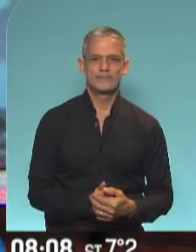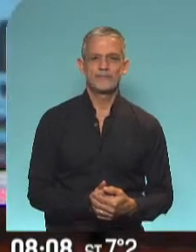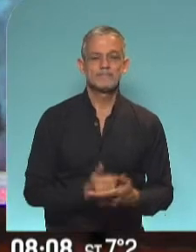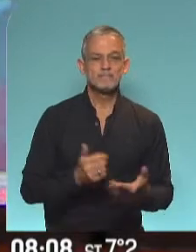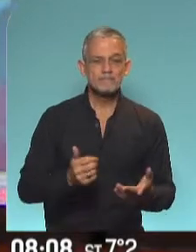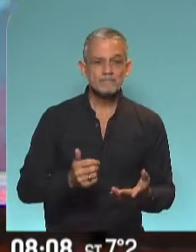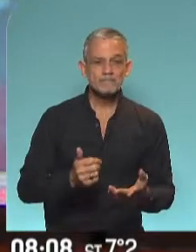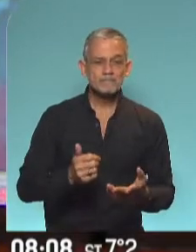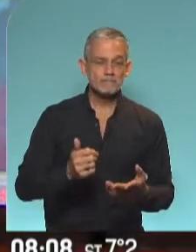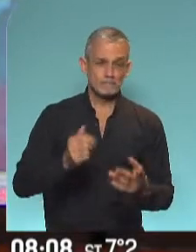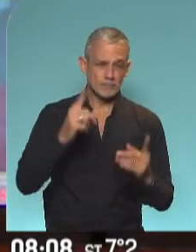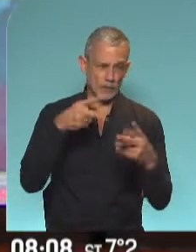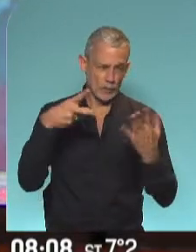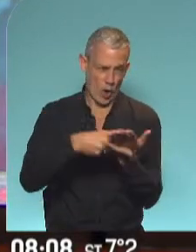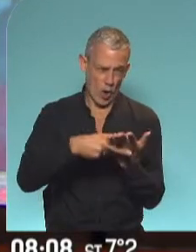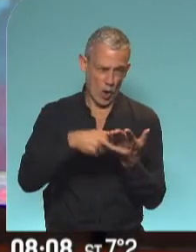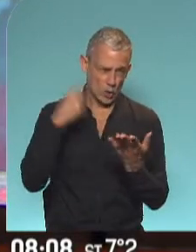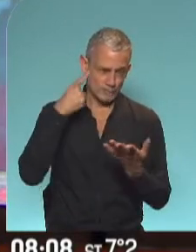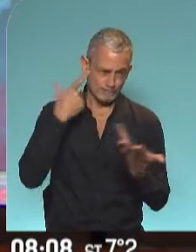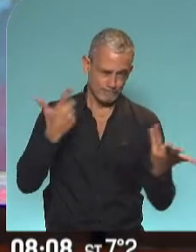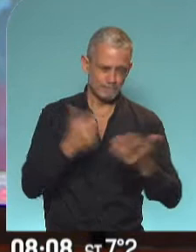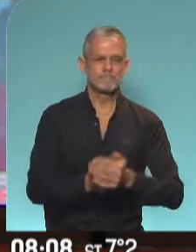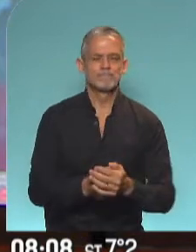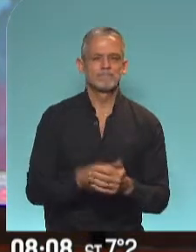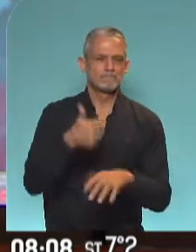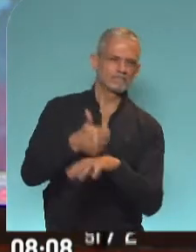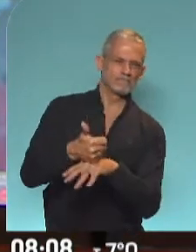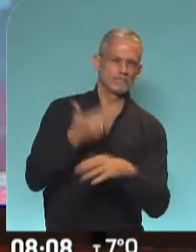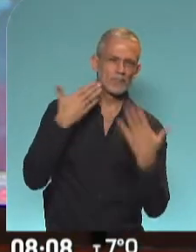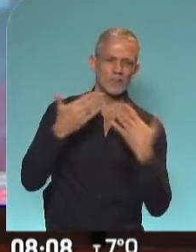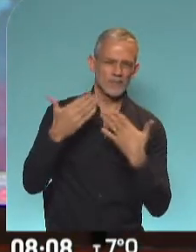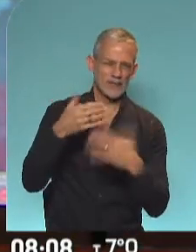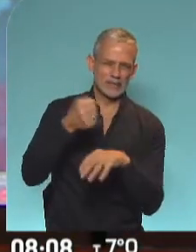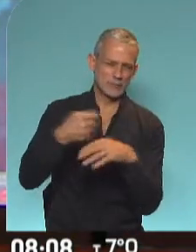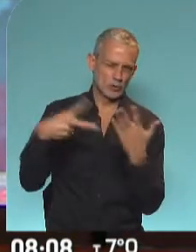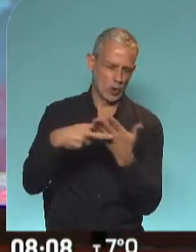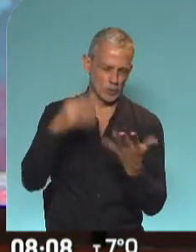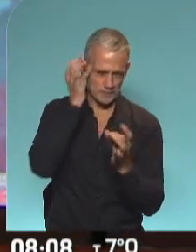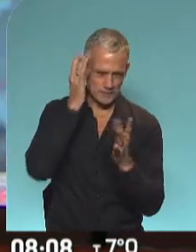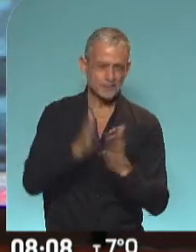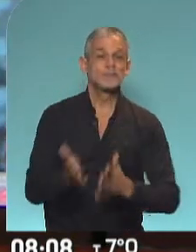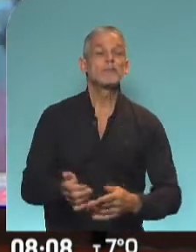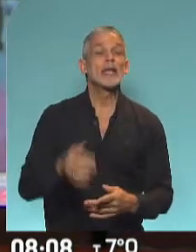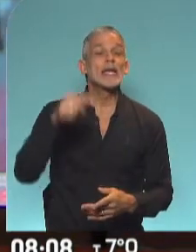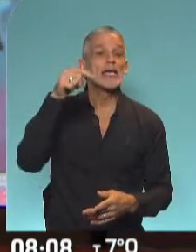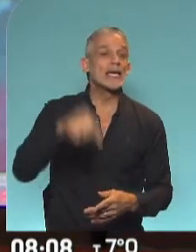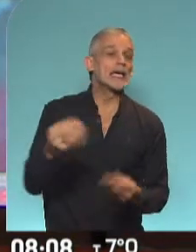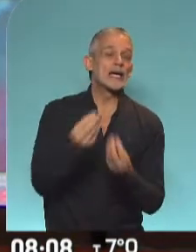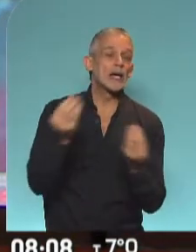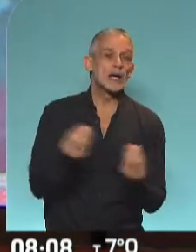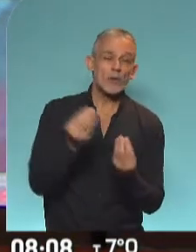Bien, no está, pero los derechos... Bueno, allí estamos con Laura Maiocchi, justamente hablando de lo difícil que es